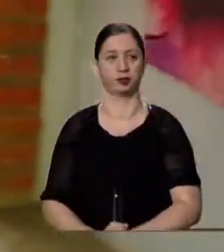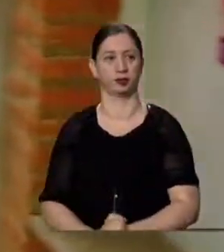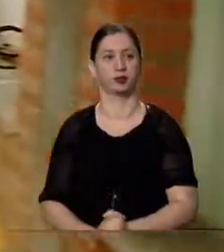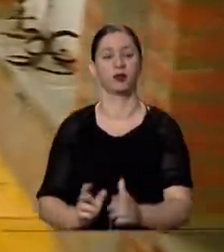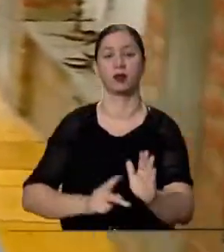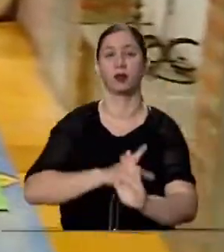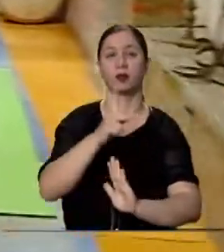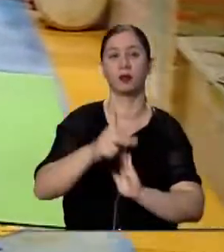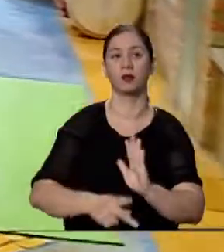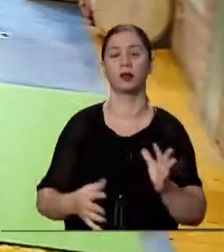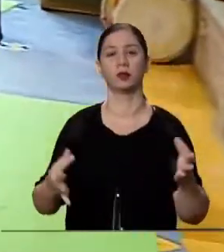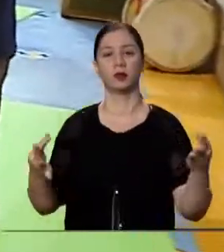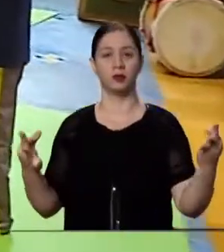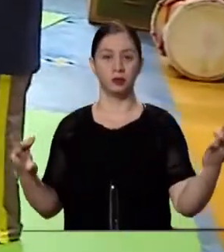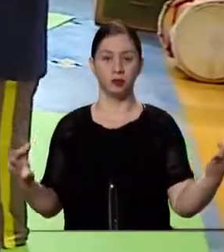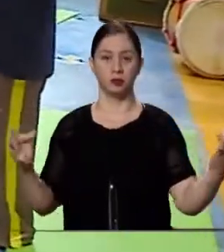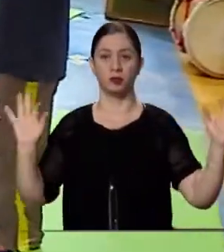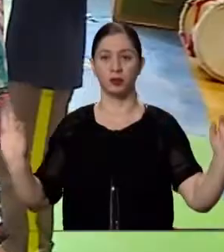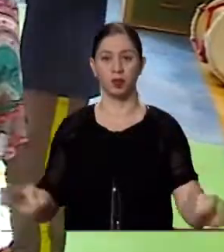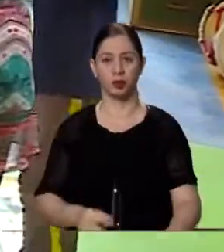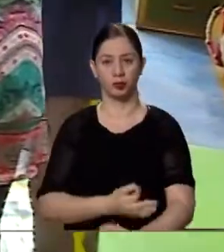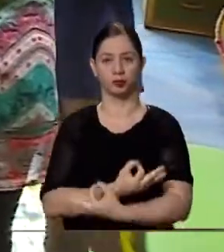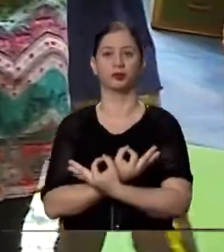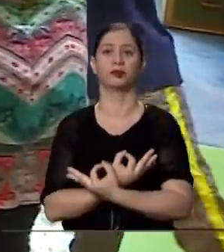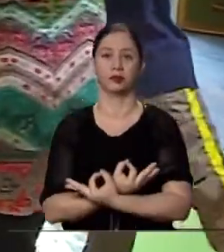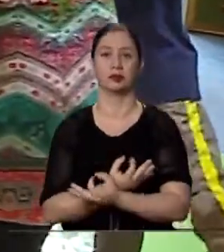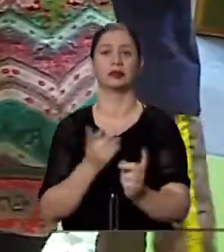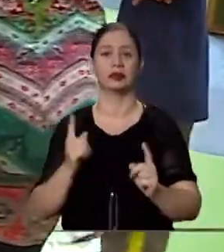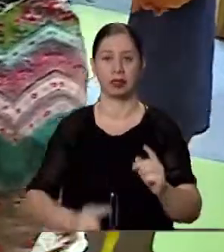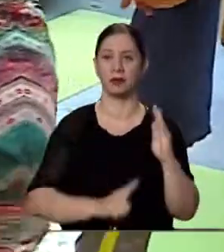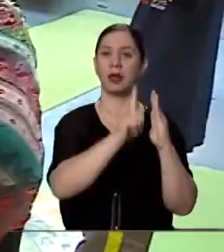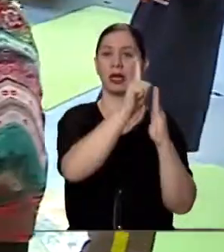Proyectos como la meditación y el yoga también fueron incluidos en el